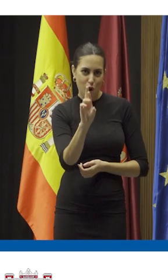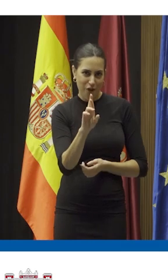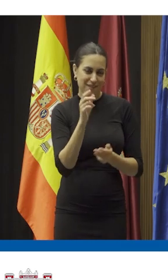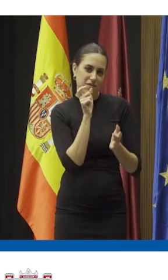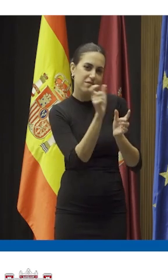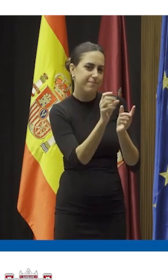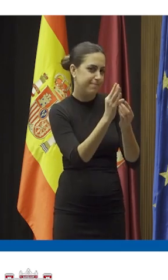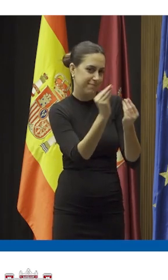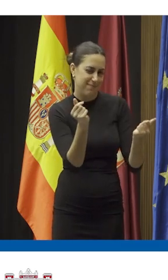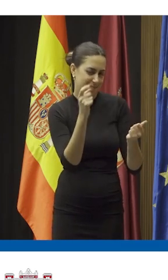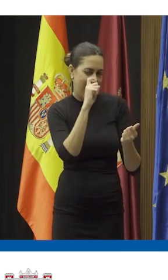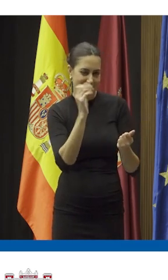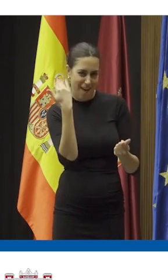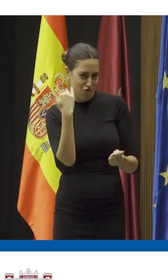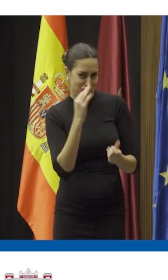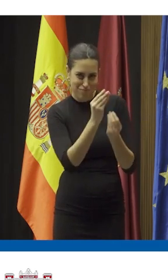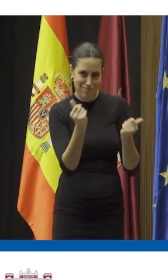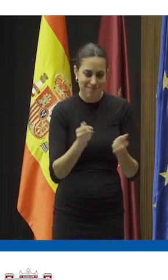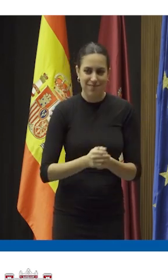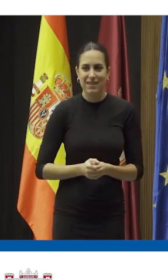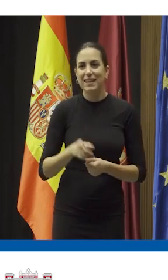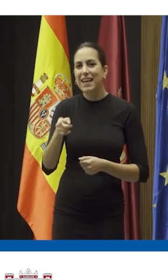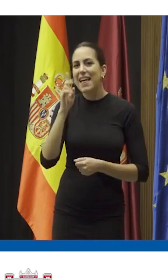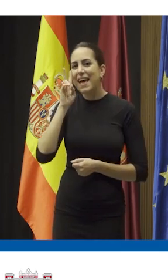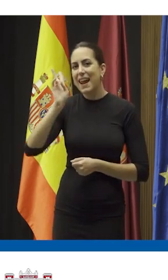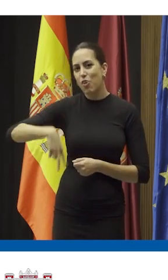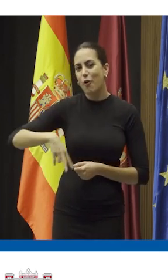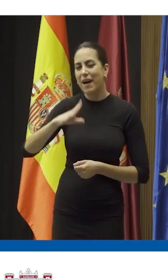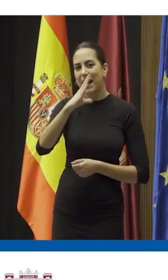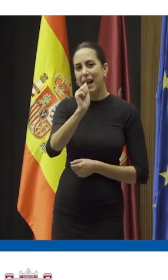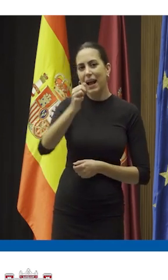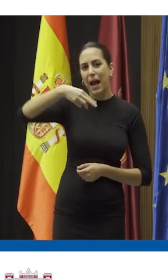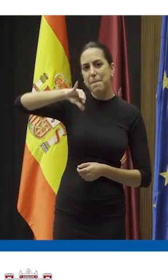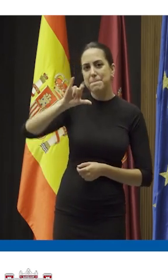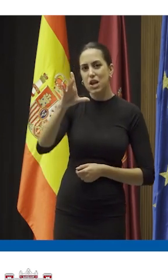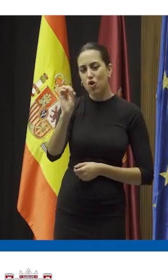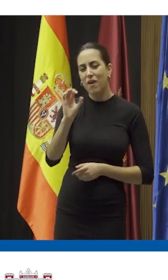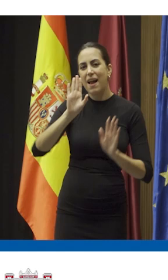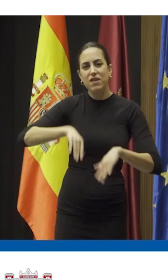desapareció hace muchos años. Que tienes razón, Camilo, de que el contacto humano